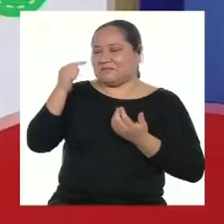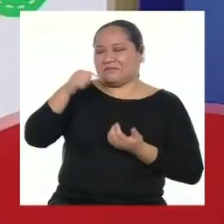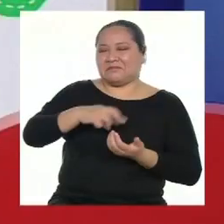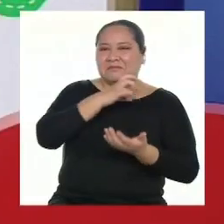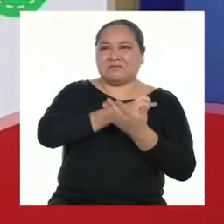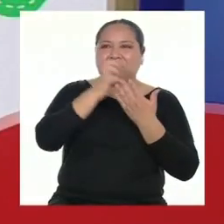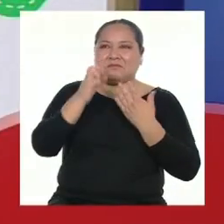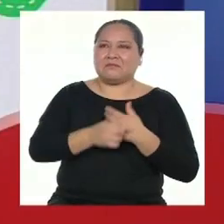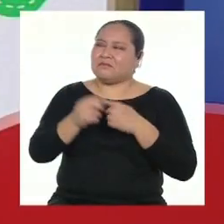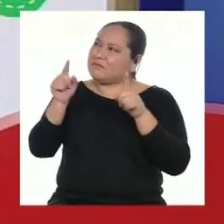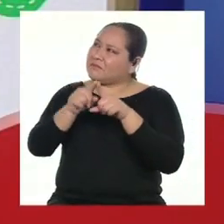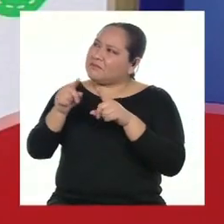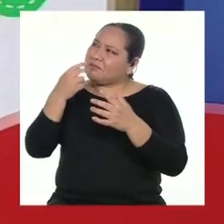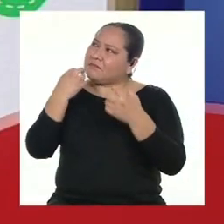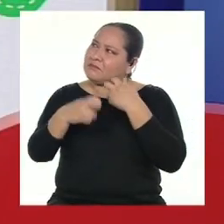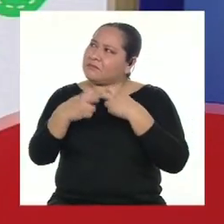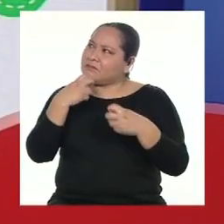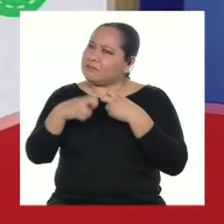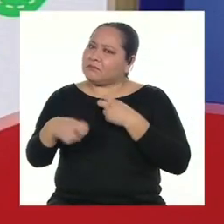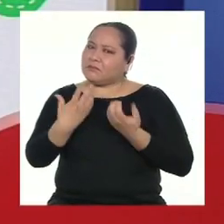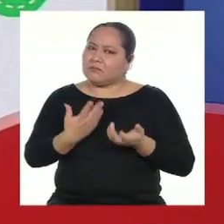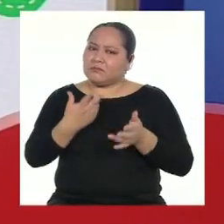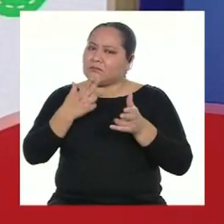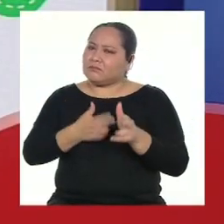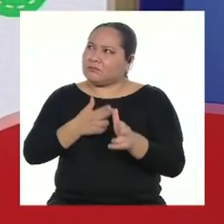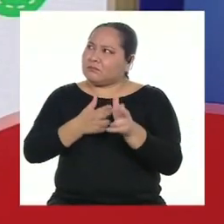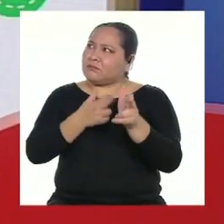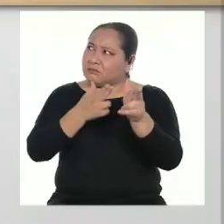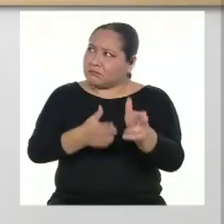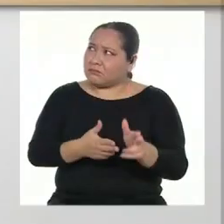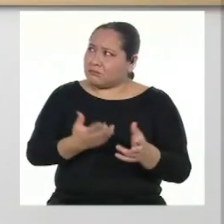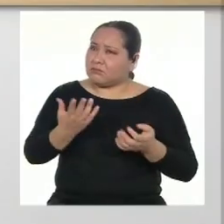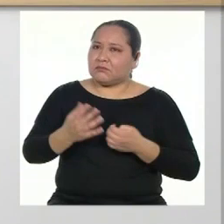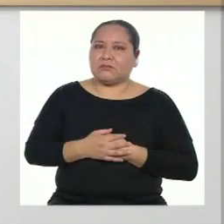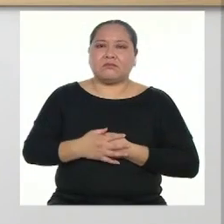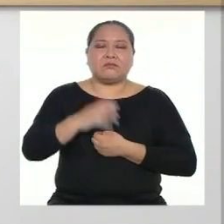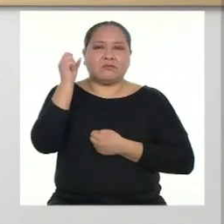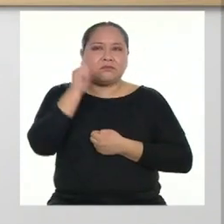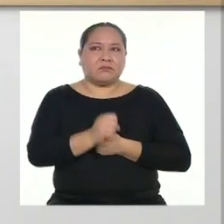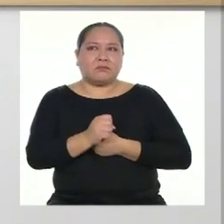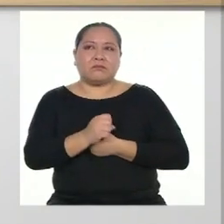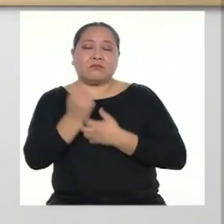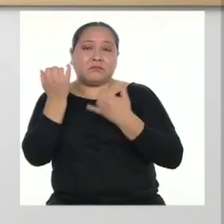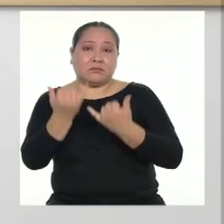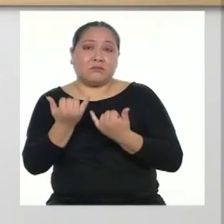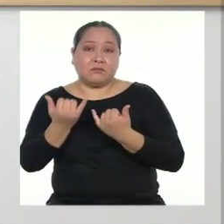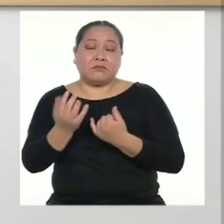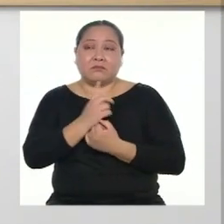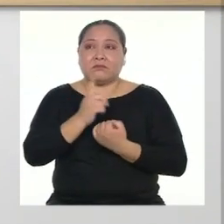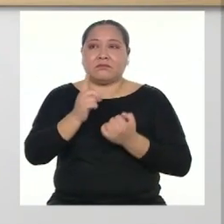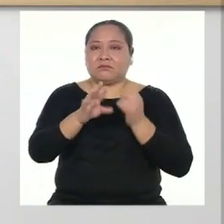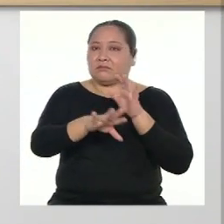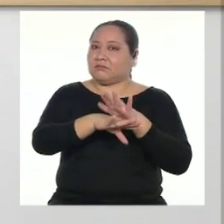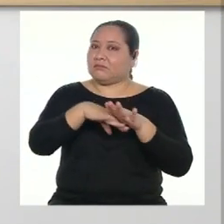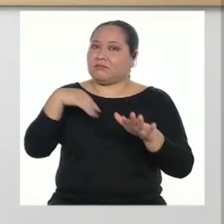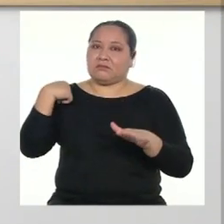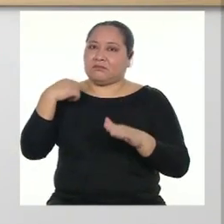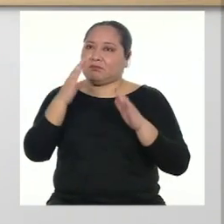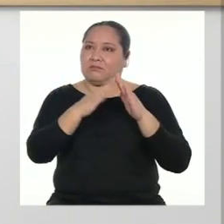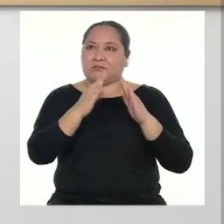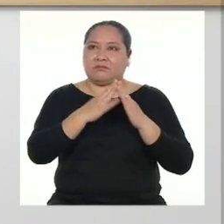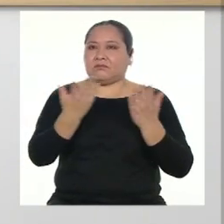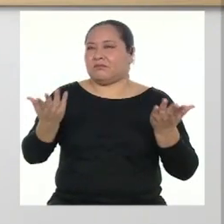programa. ¿También tiene problemas con la congestión vehicular usualmente? La verdad es que ahora último no he salido mucho de